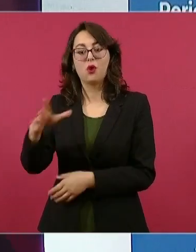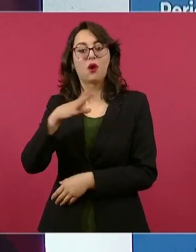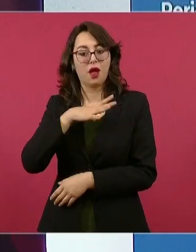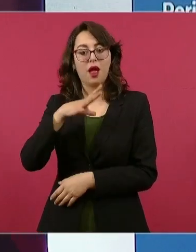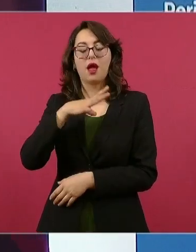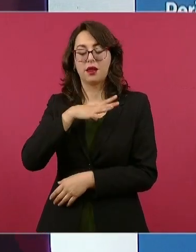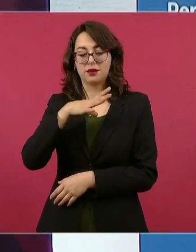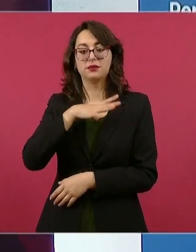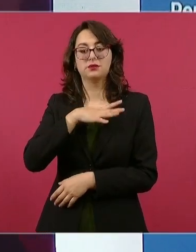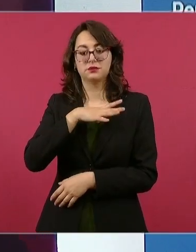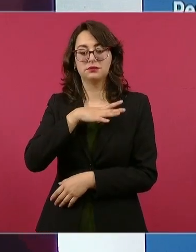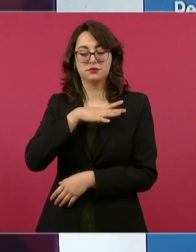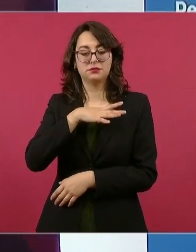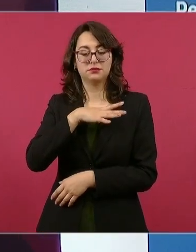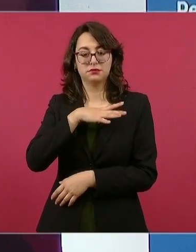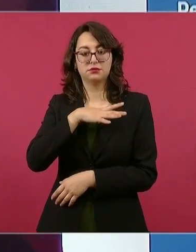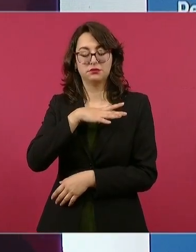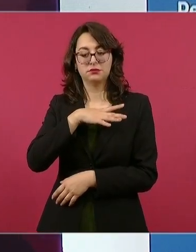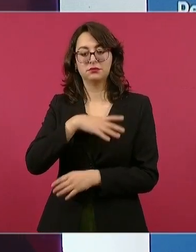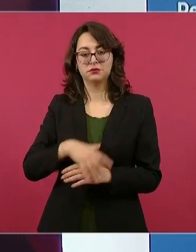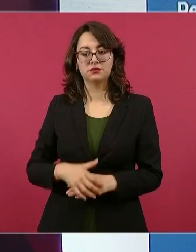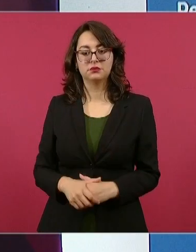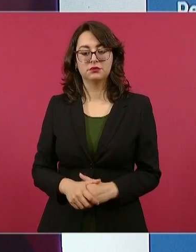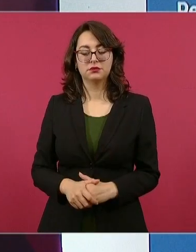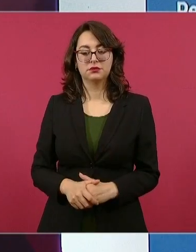necesidades sentidas